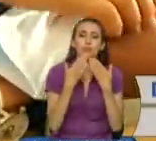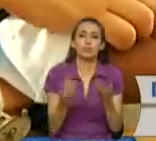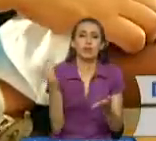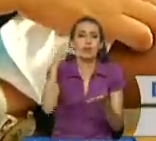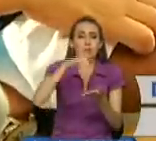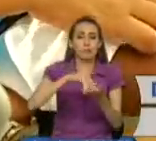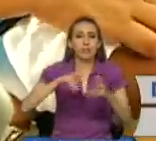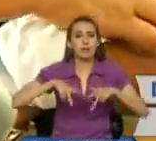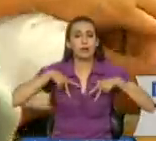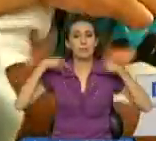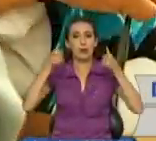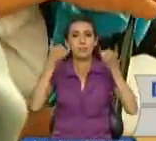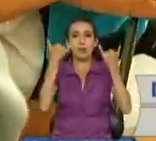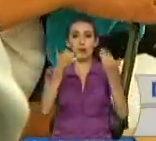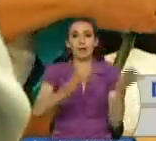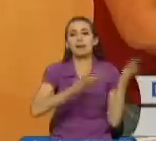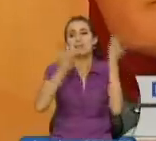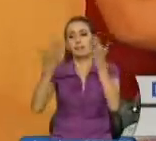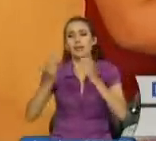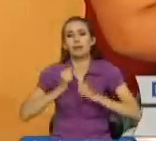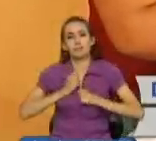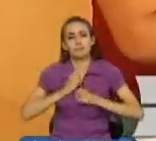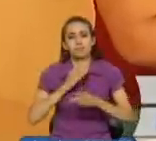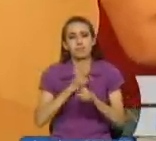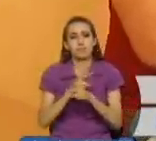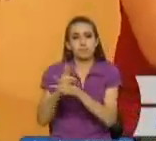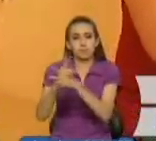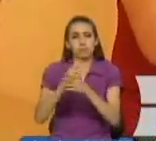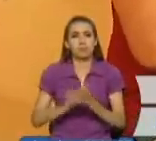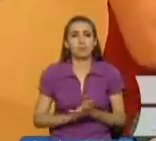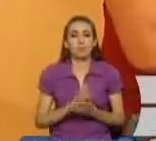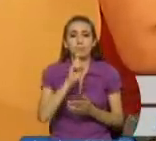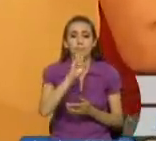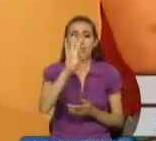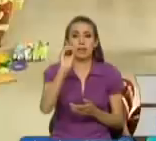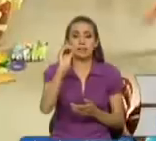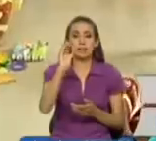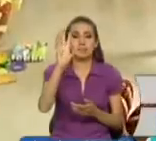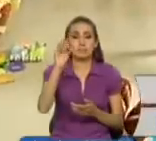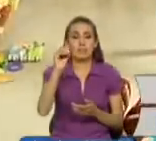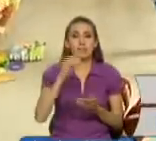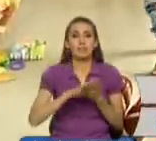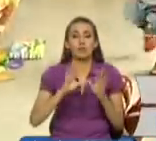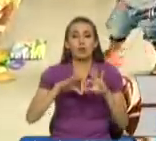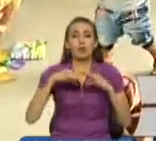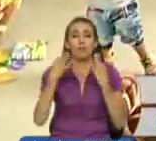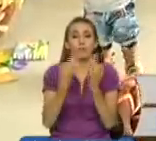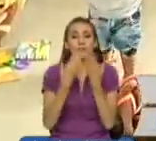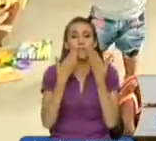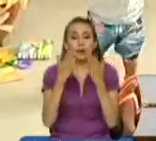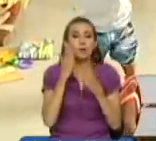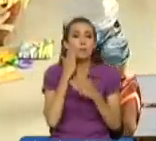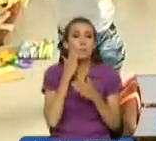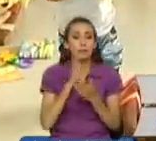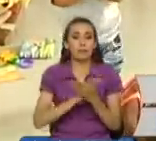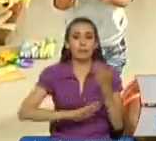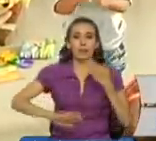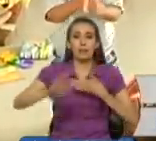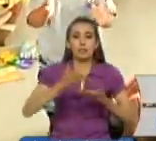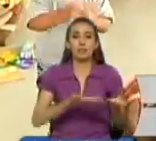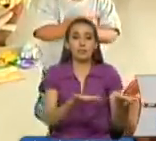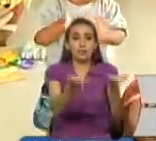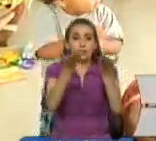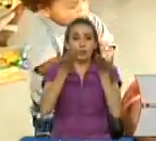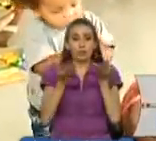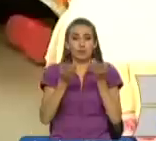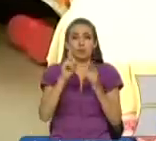hecho el centro infantil ya tengo donde dejar a mi bebé Ella es una de las 160 madres de familia que se beneficiarán de esta obra que acogerá